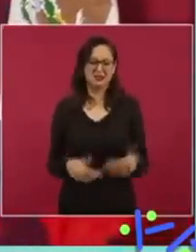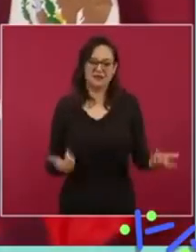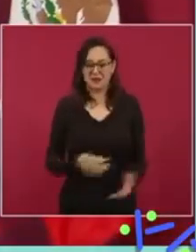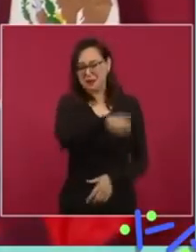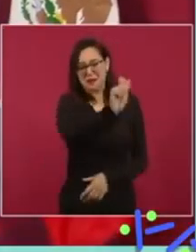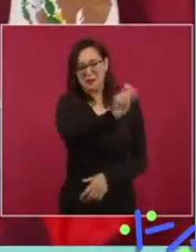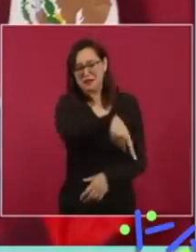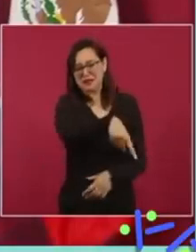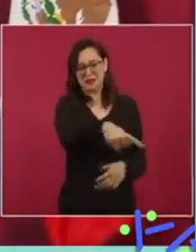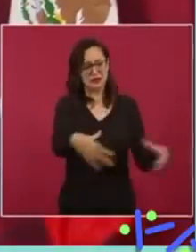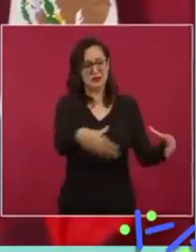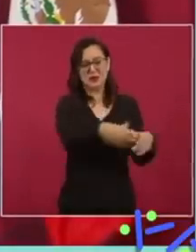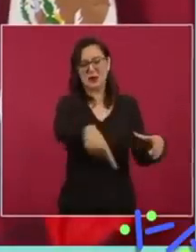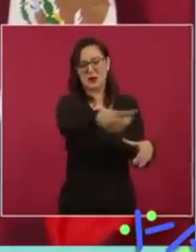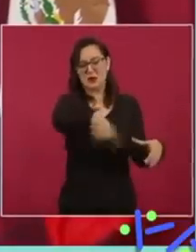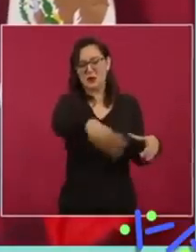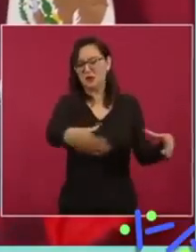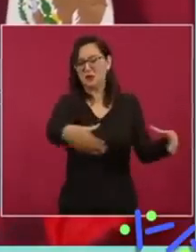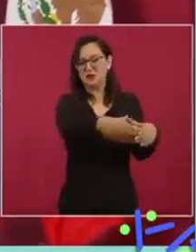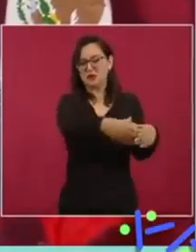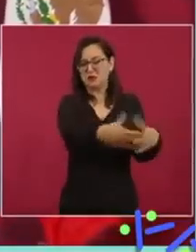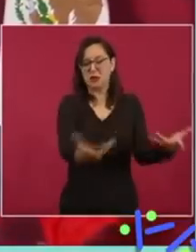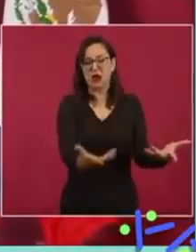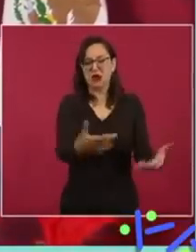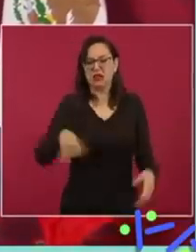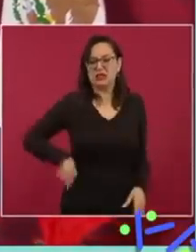intereses creados, ¿es dinero